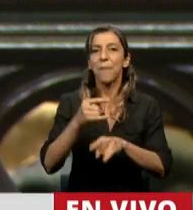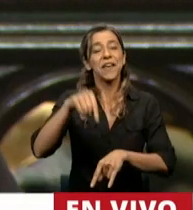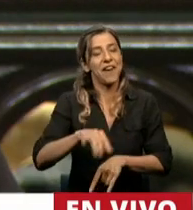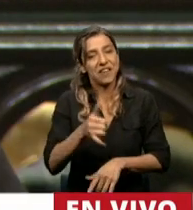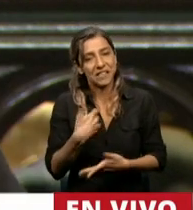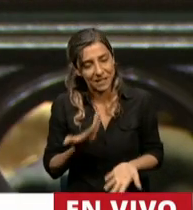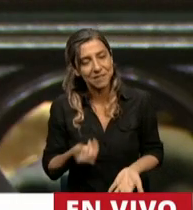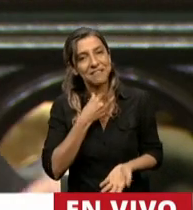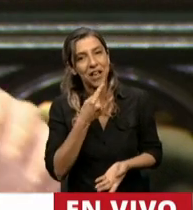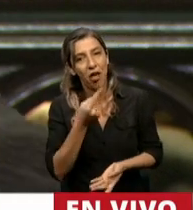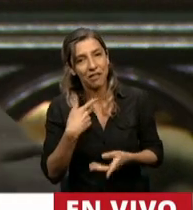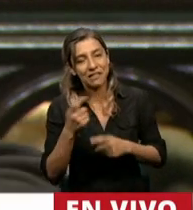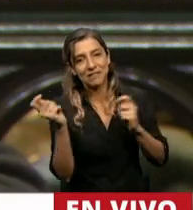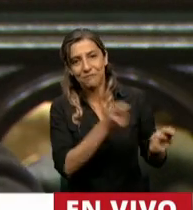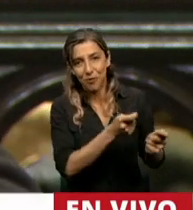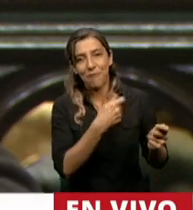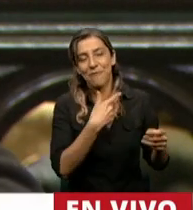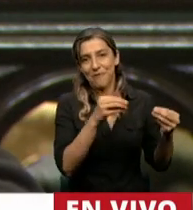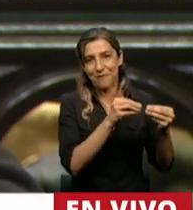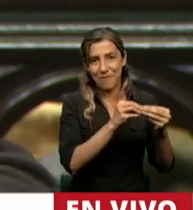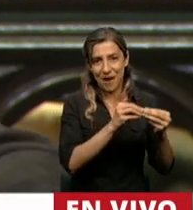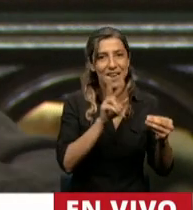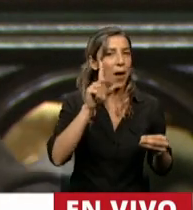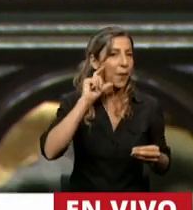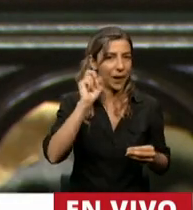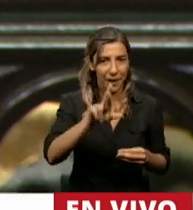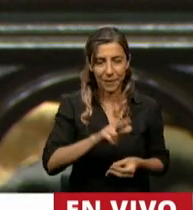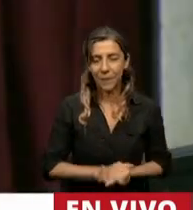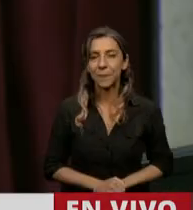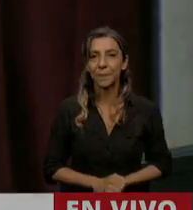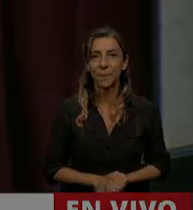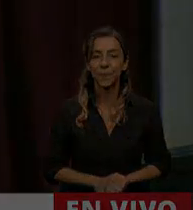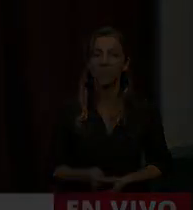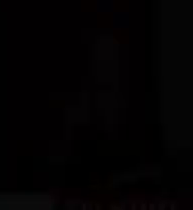me desasna en estos temas. Gracias, presidente. Gracias, diputado Máximo Kirchner.